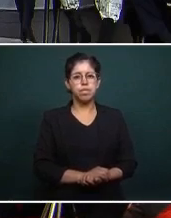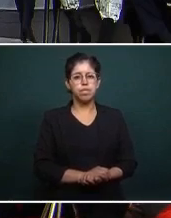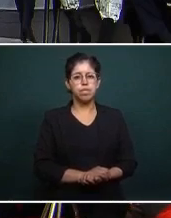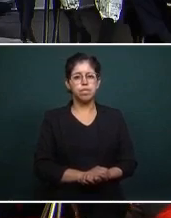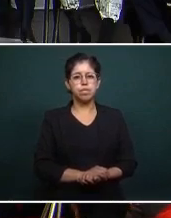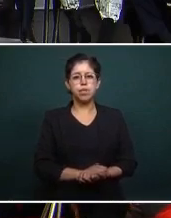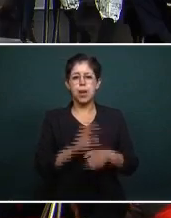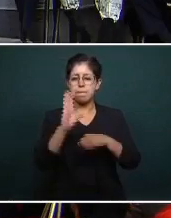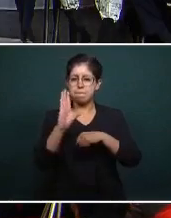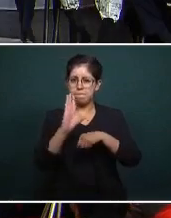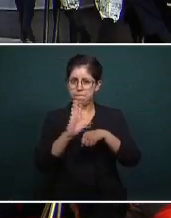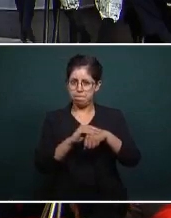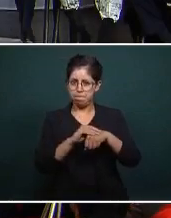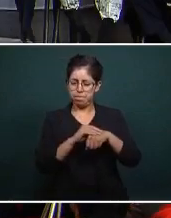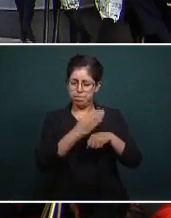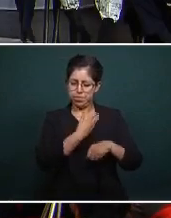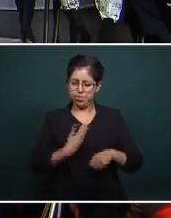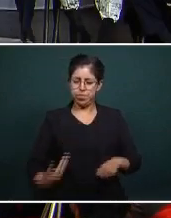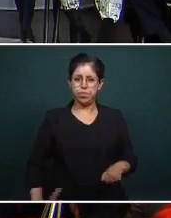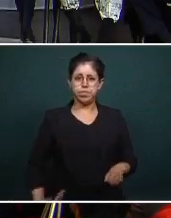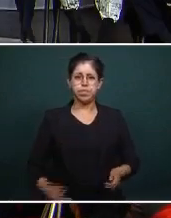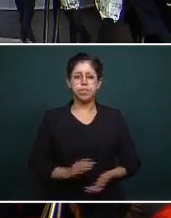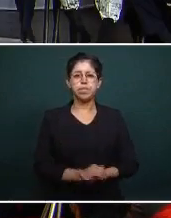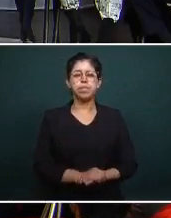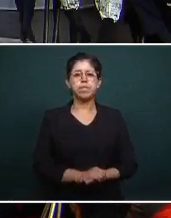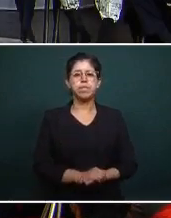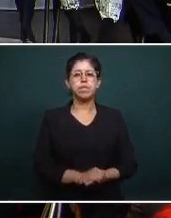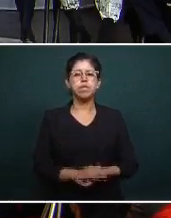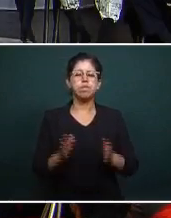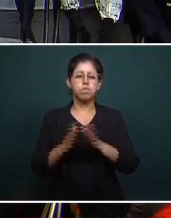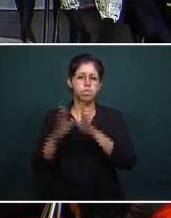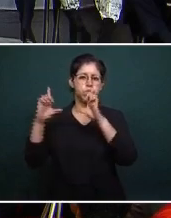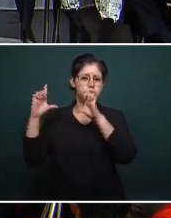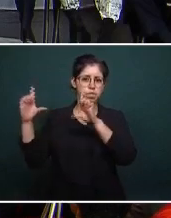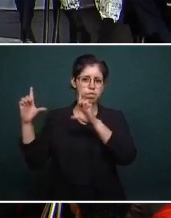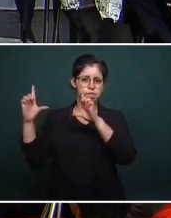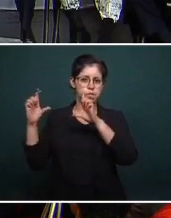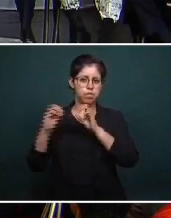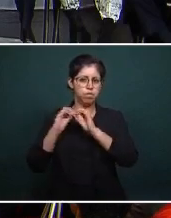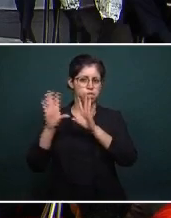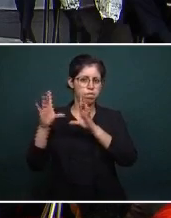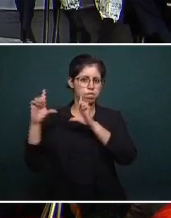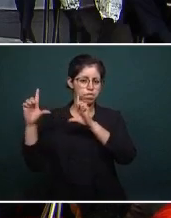Con permiso, señor presidente. La lámina, por favor.